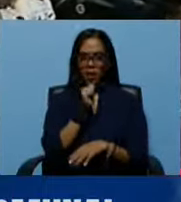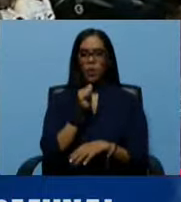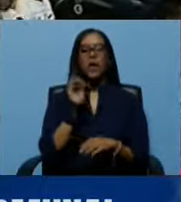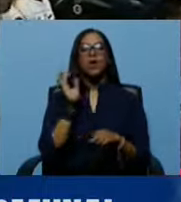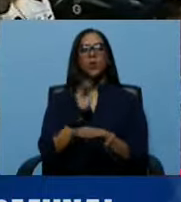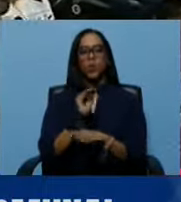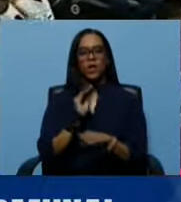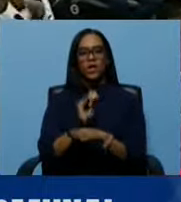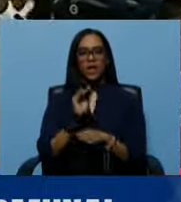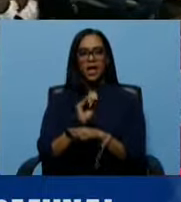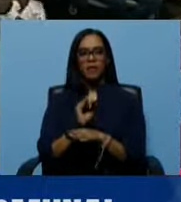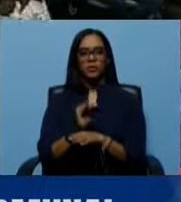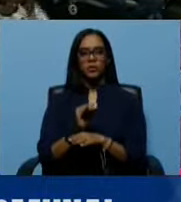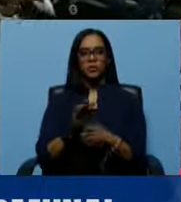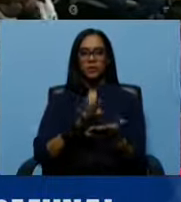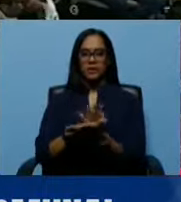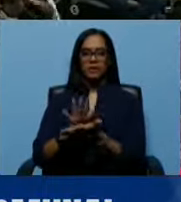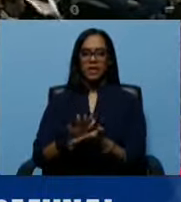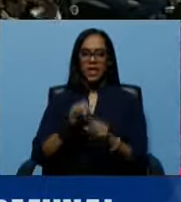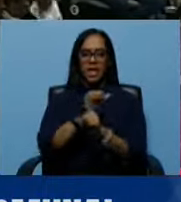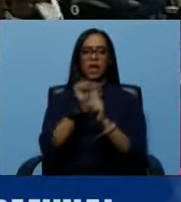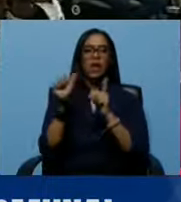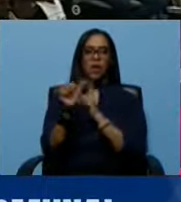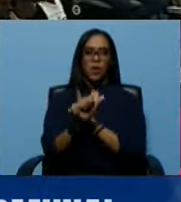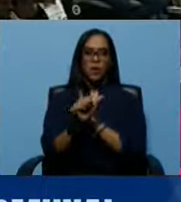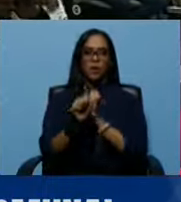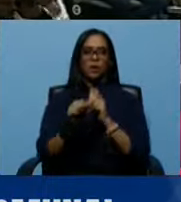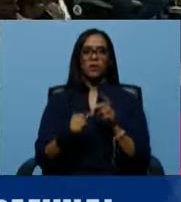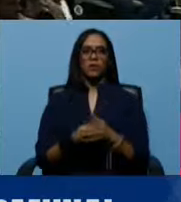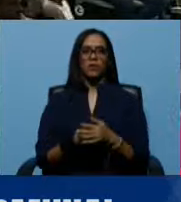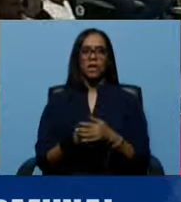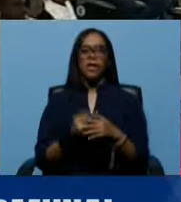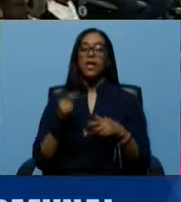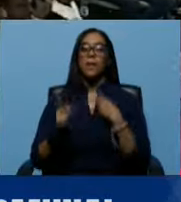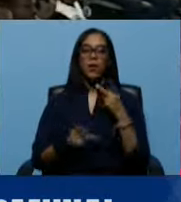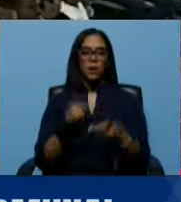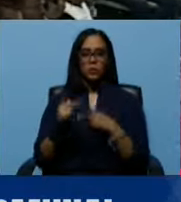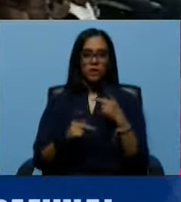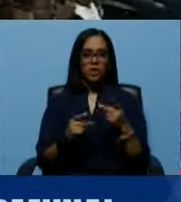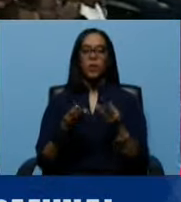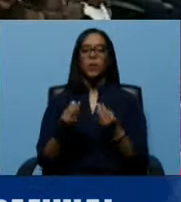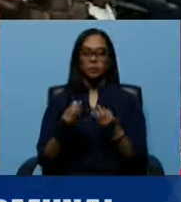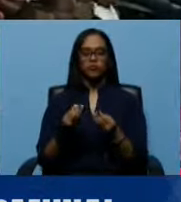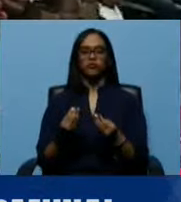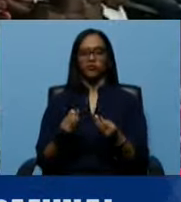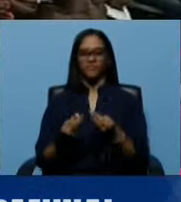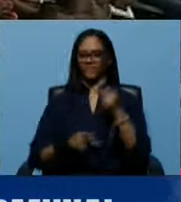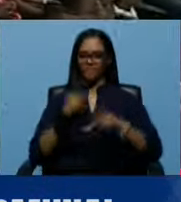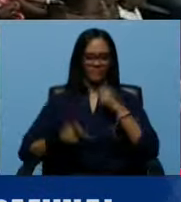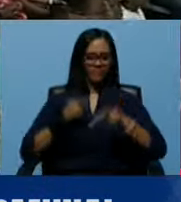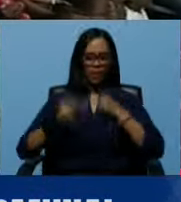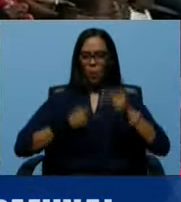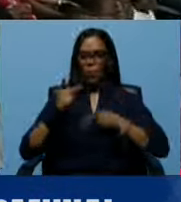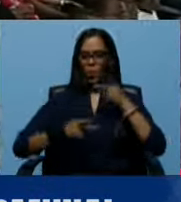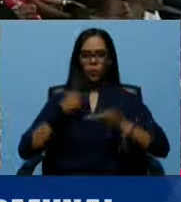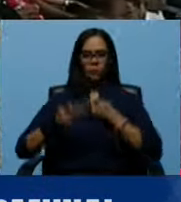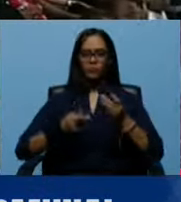el equilibrio biológico, ecológico, y produciendo, pero bastante,